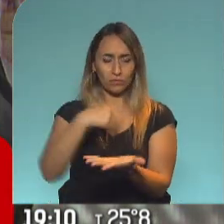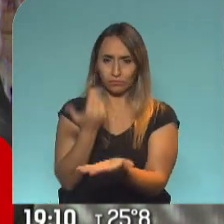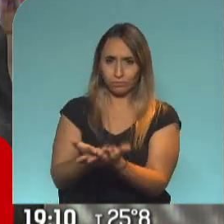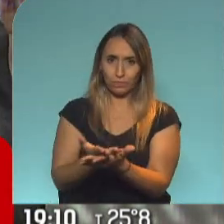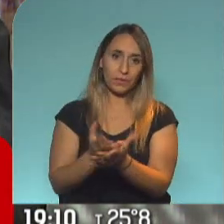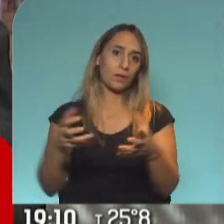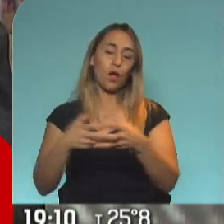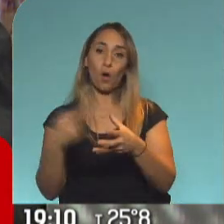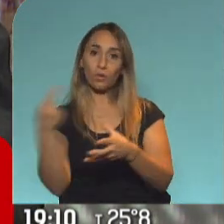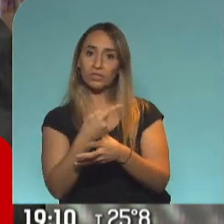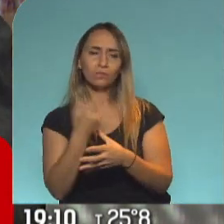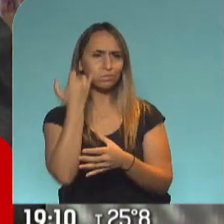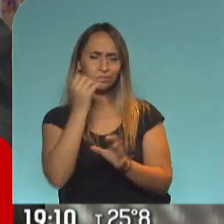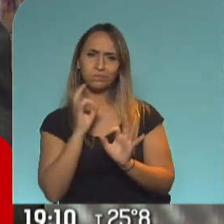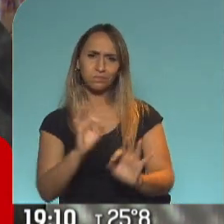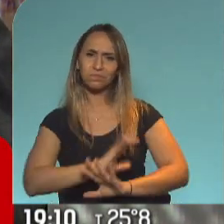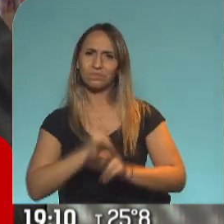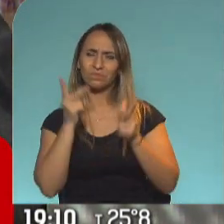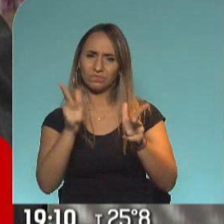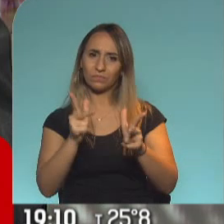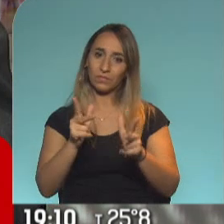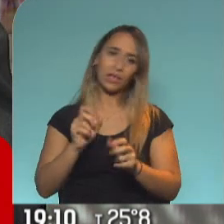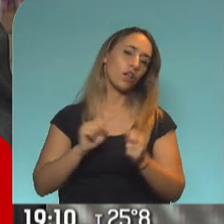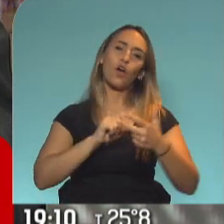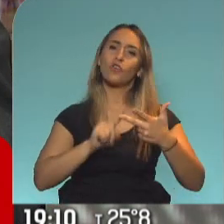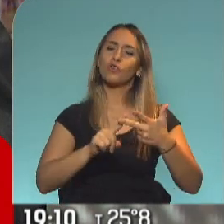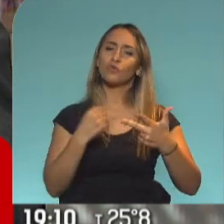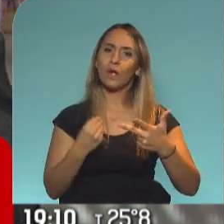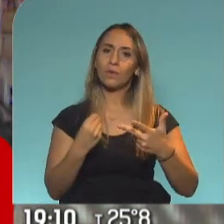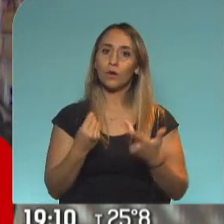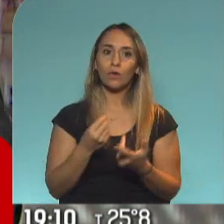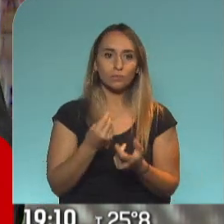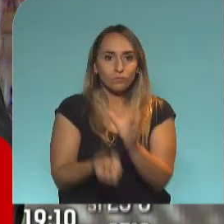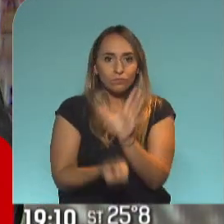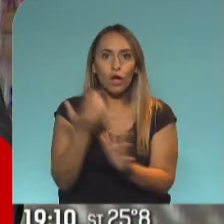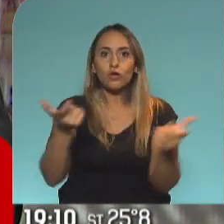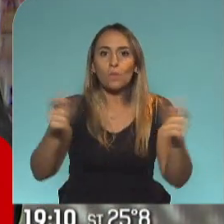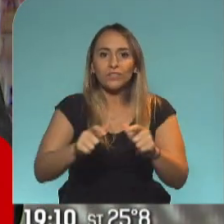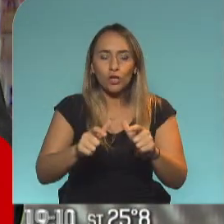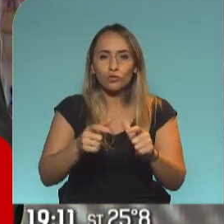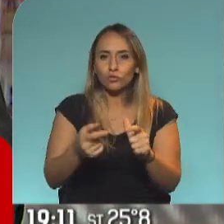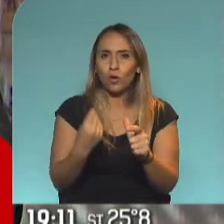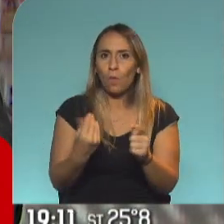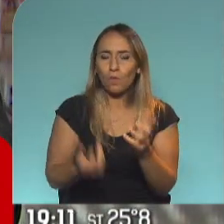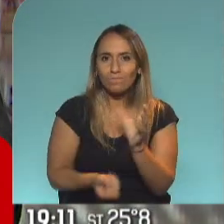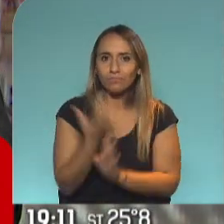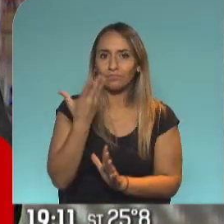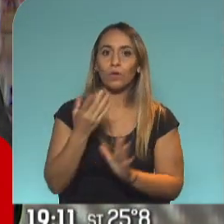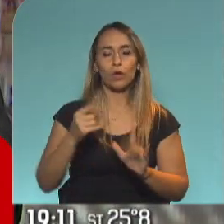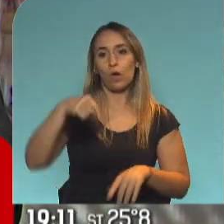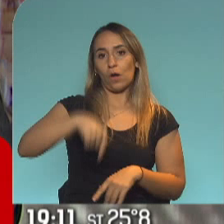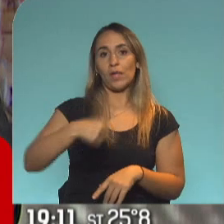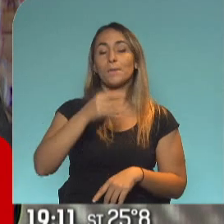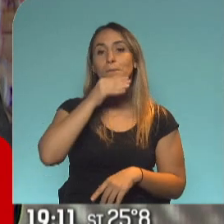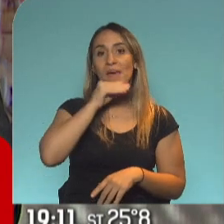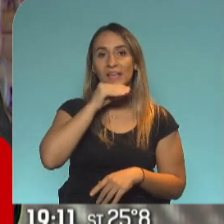y está el tercer punto, que es cómo hacer, cómo constituir esa comisión bicameral. Bueno, eso en lo que estuvo trabajando el día de hoy el presidente de la Cámara de